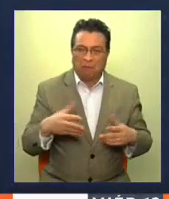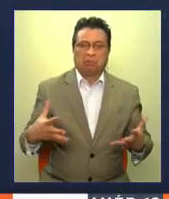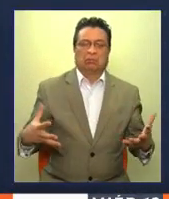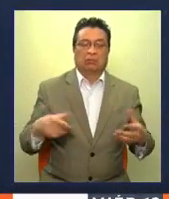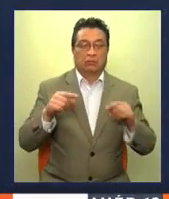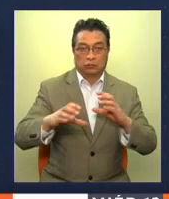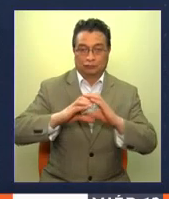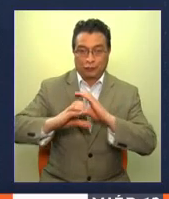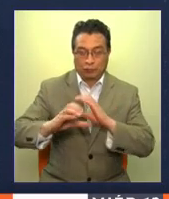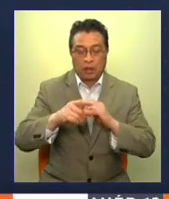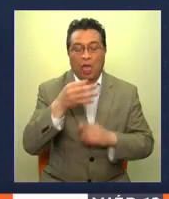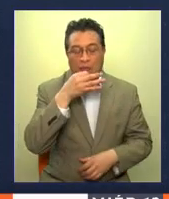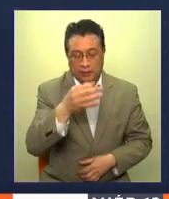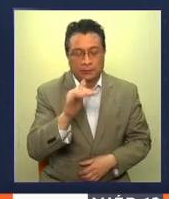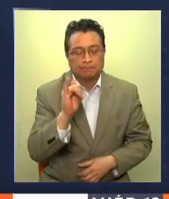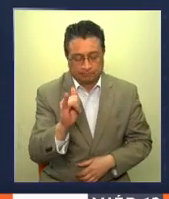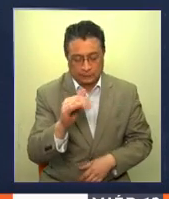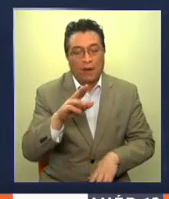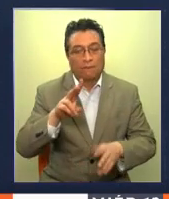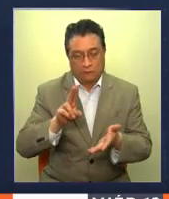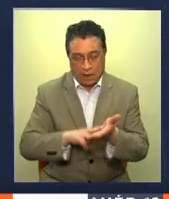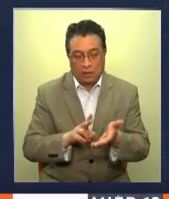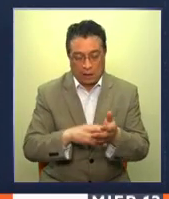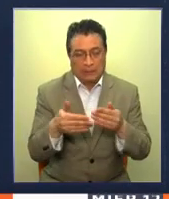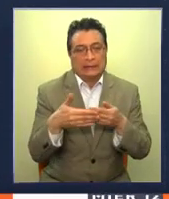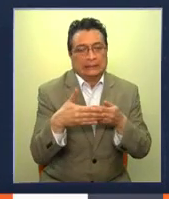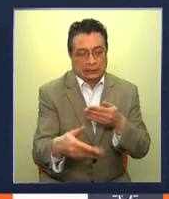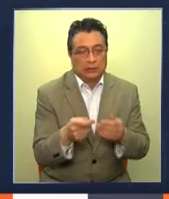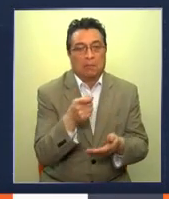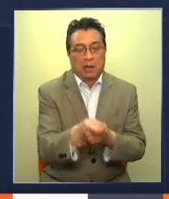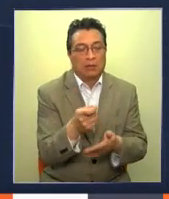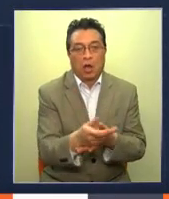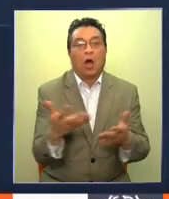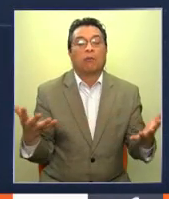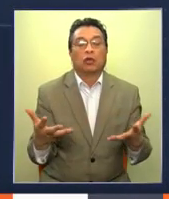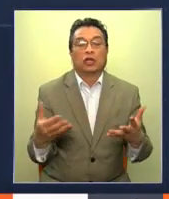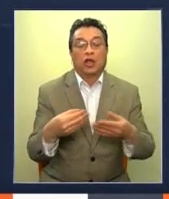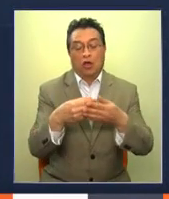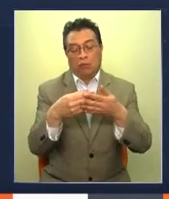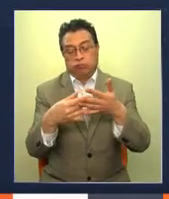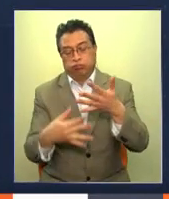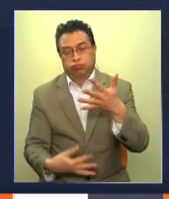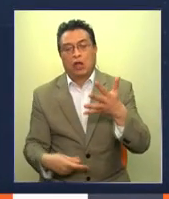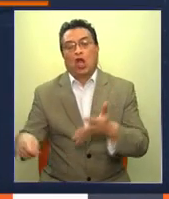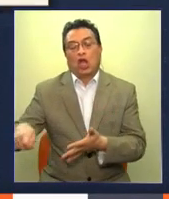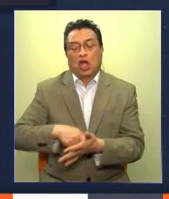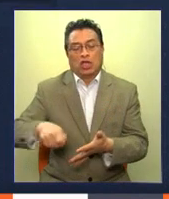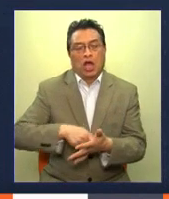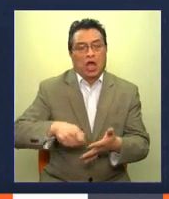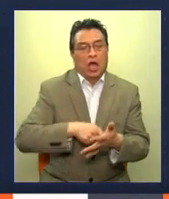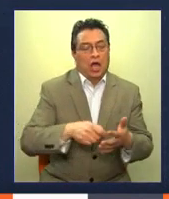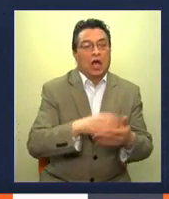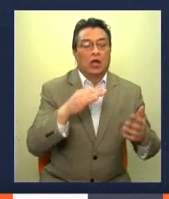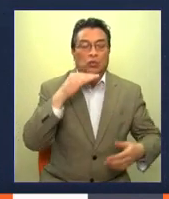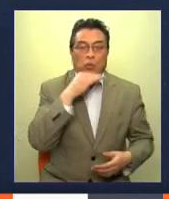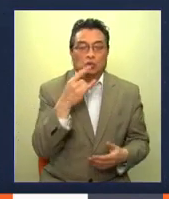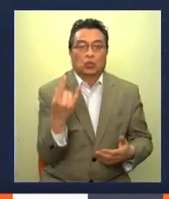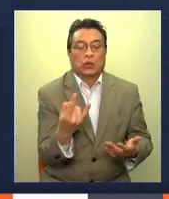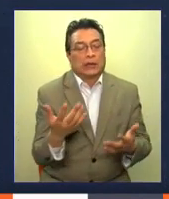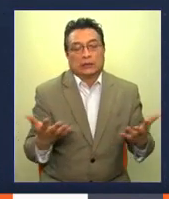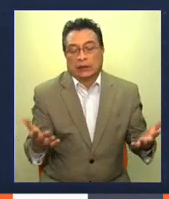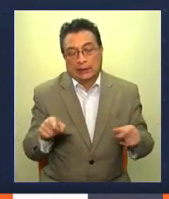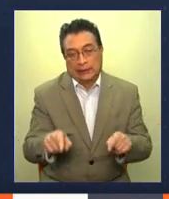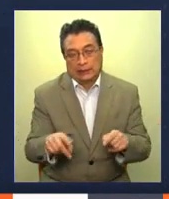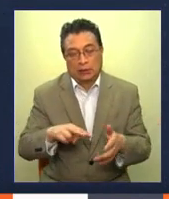Seremi de Salud reconoció la demora en los pagos, pero señaló que se generó debido a la gran cantidad de contratos que hubo que gestionar ante la emergencia sanitaria, pero